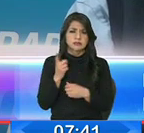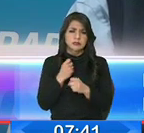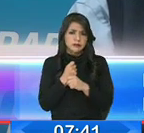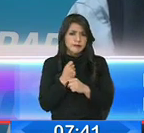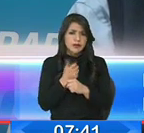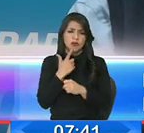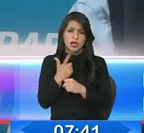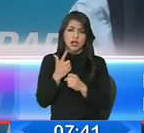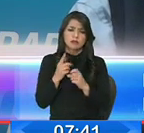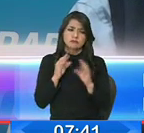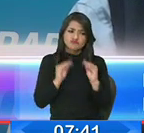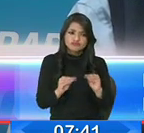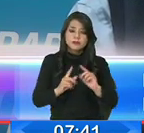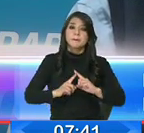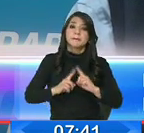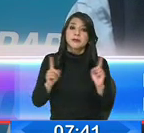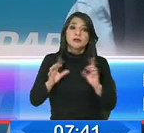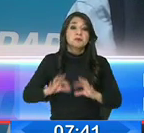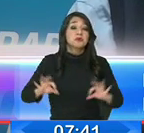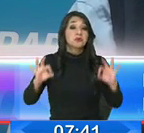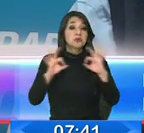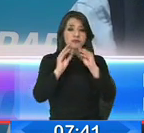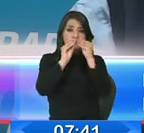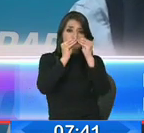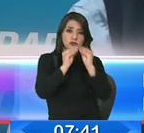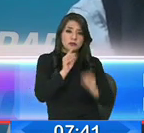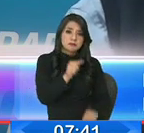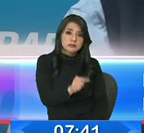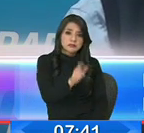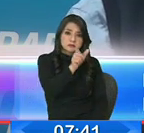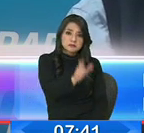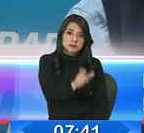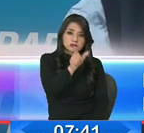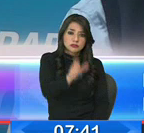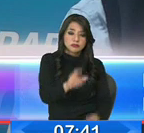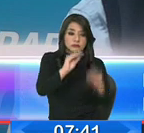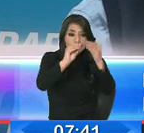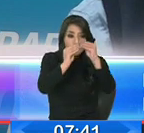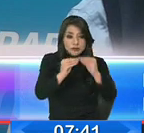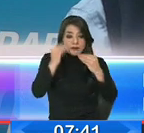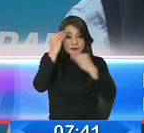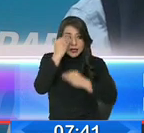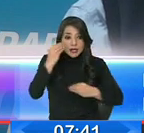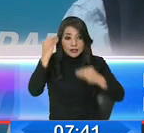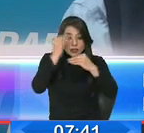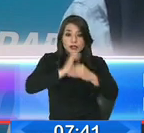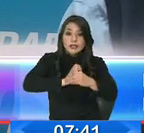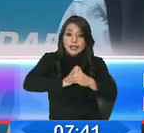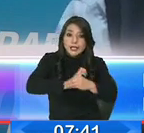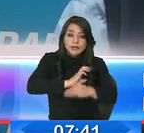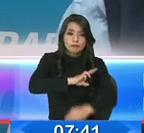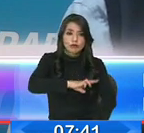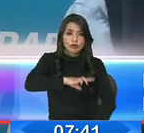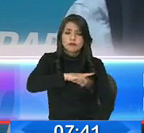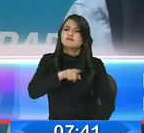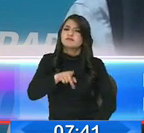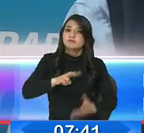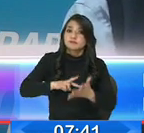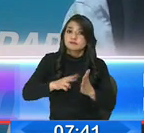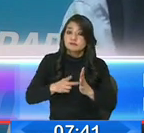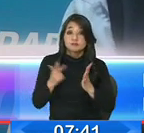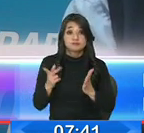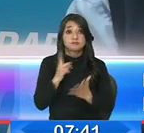quizás sin descuidar la formación de valores morales y éticos que hay que reconocerlo,